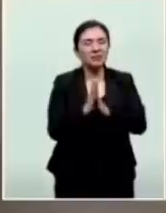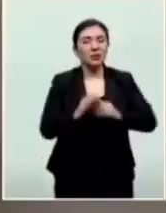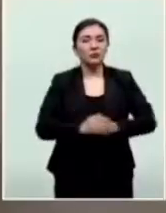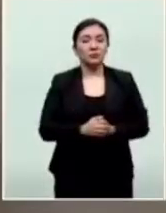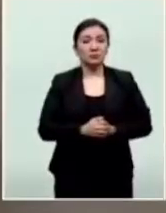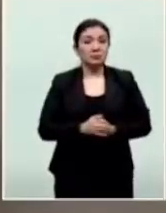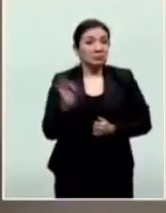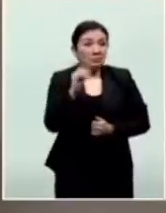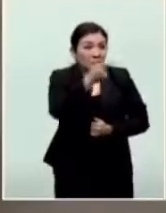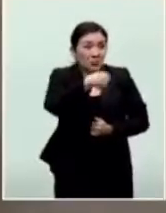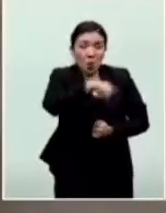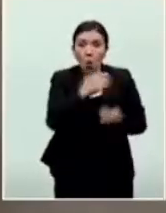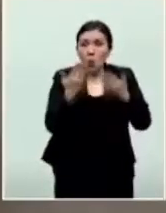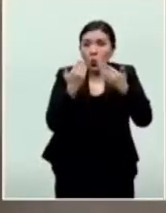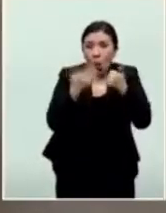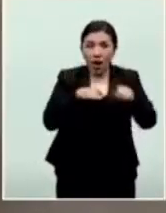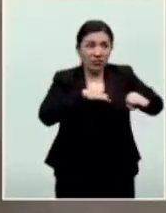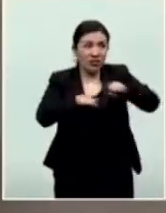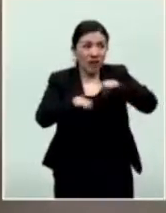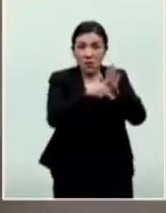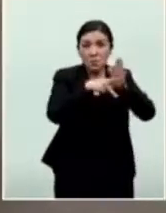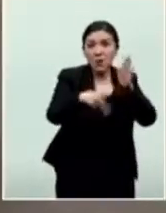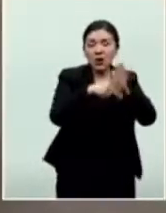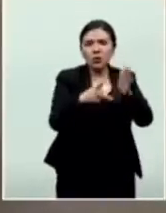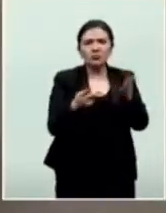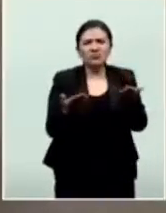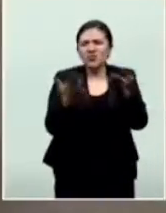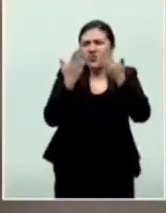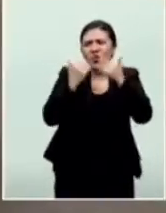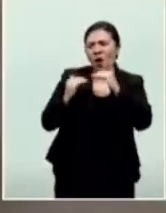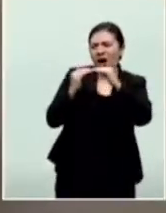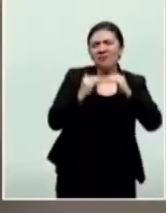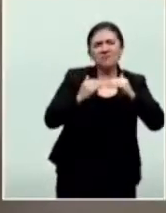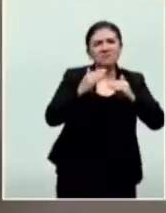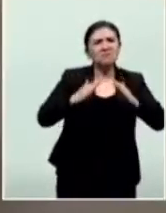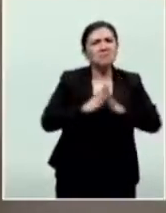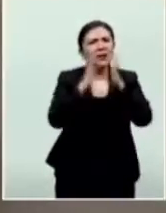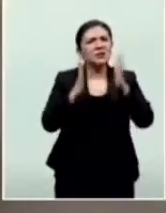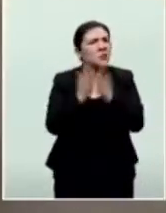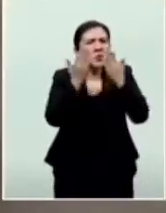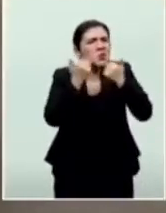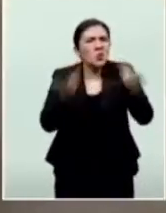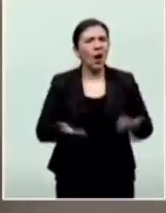Sin ustedes, no hay democracia, así de fácil.